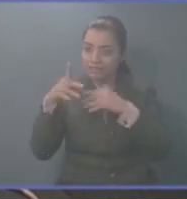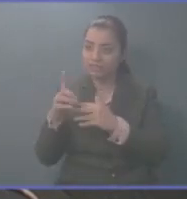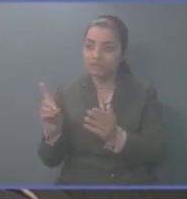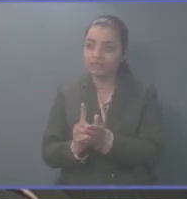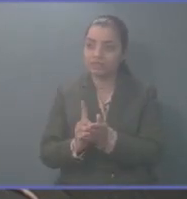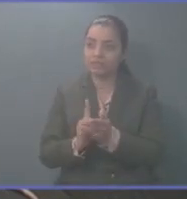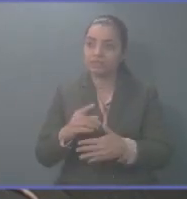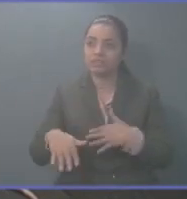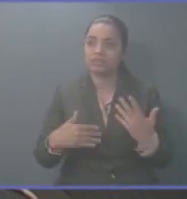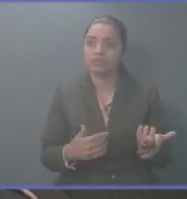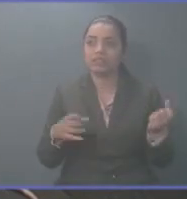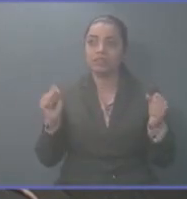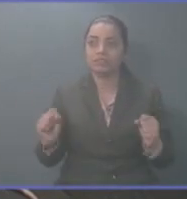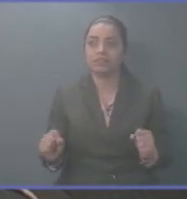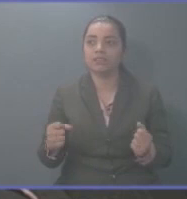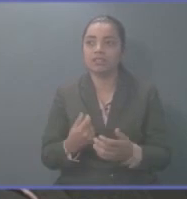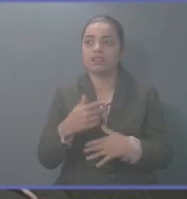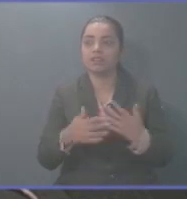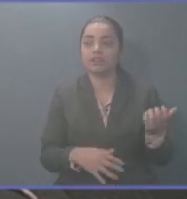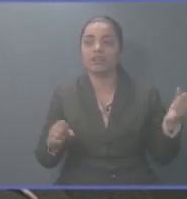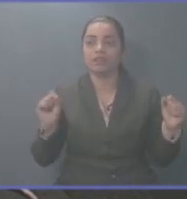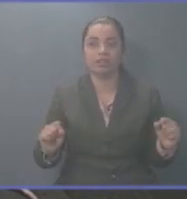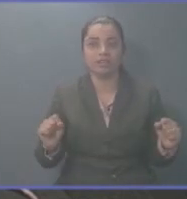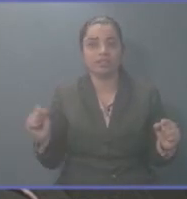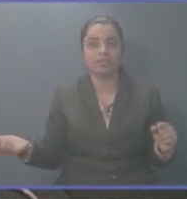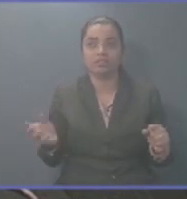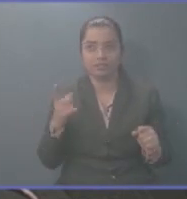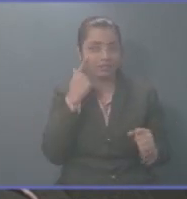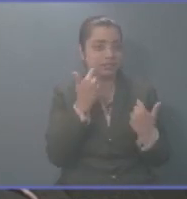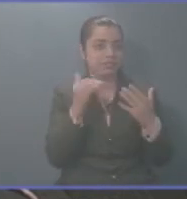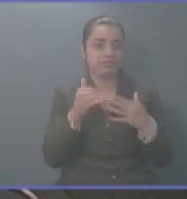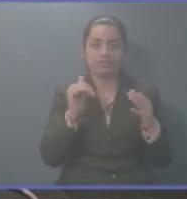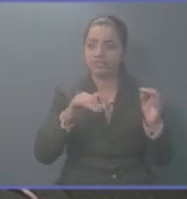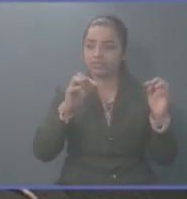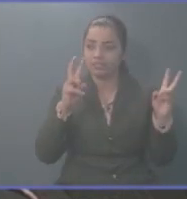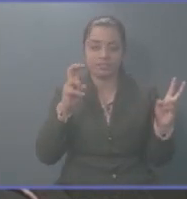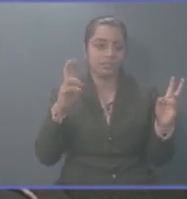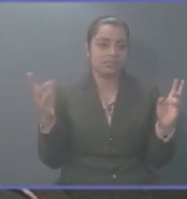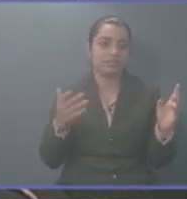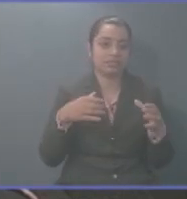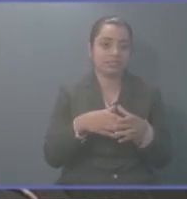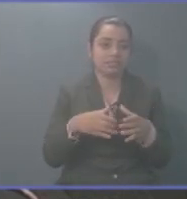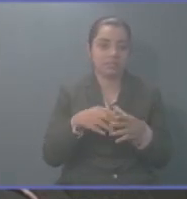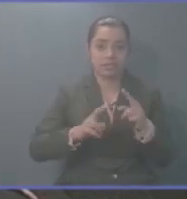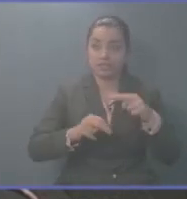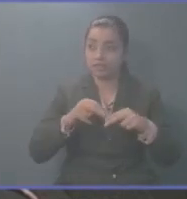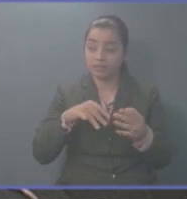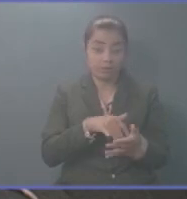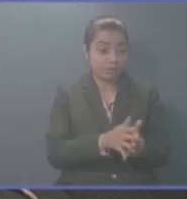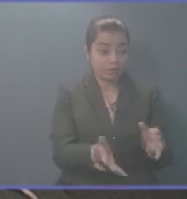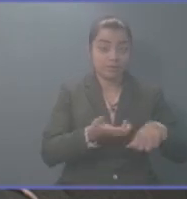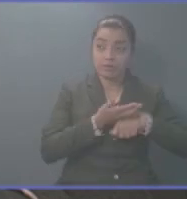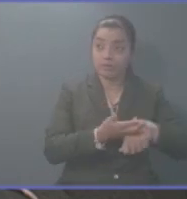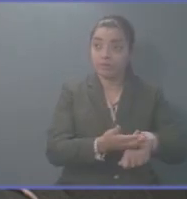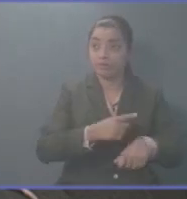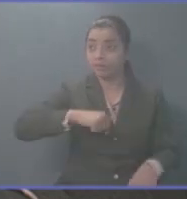por haber asistido a esta invitación. Se nos quedaron muchos temas también en la Comisión de Obras Públicas y Vivienda. También se